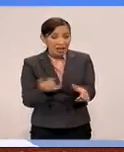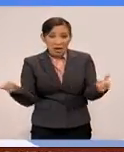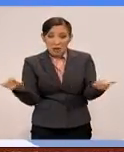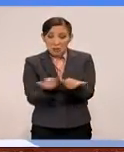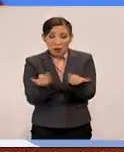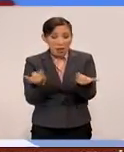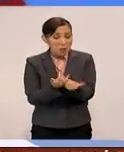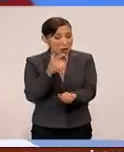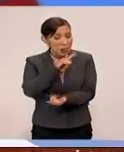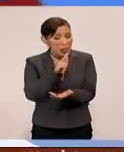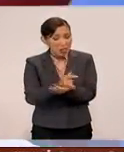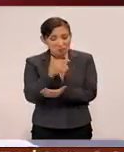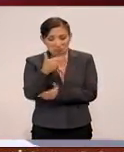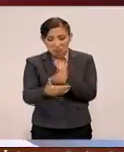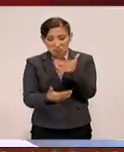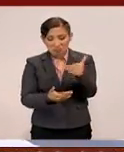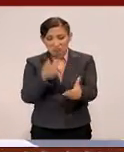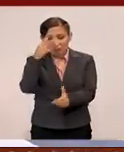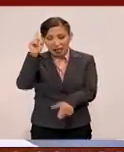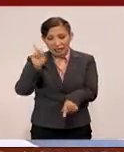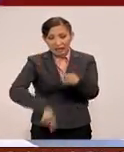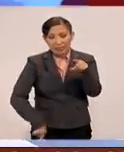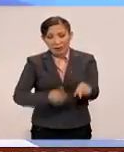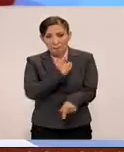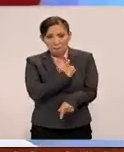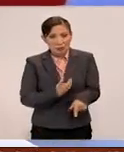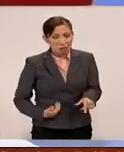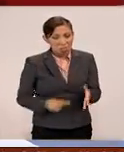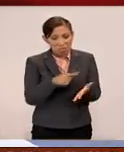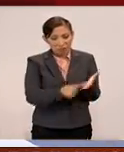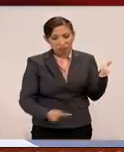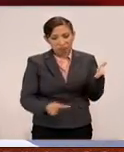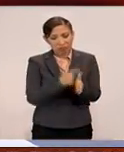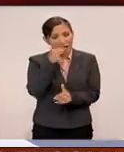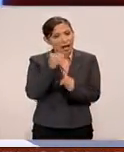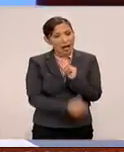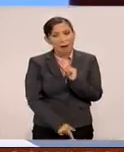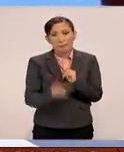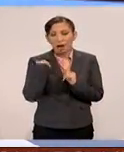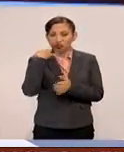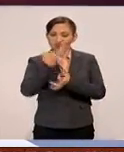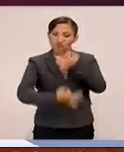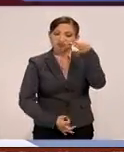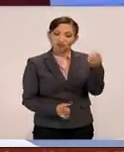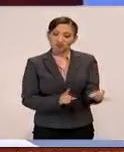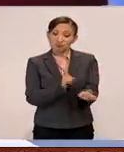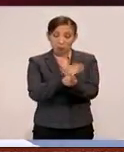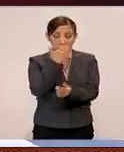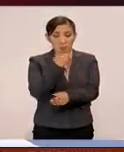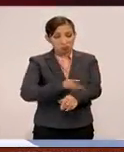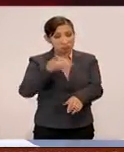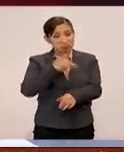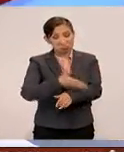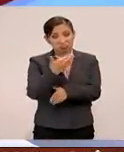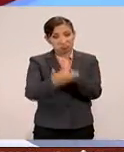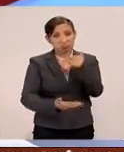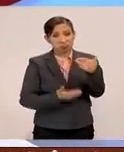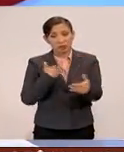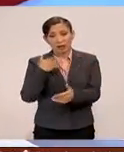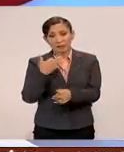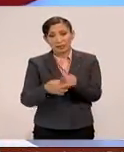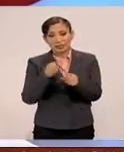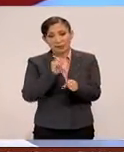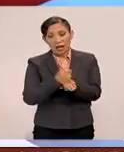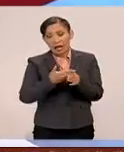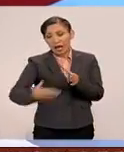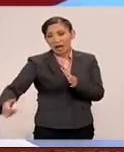marcha legal para pues quitarla del poder, concluiría en el juzgado, un proceso que continúa hasta este fin de semana